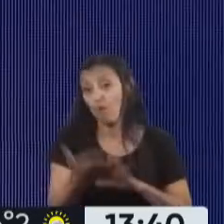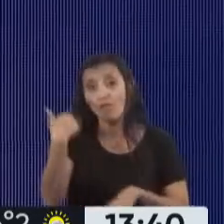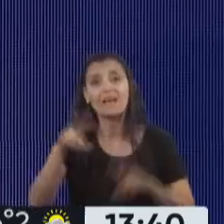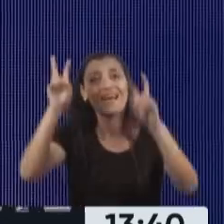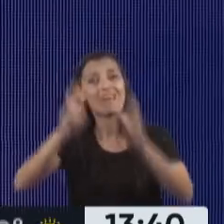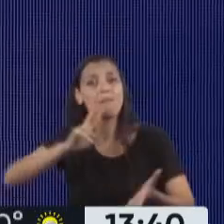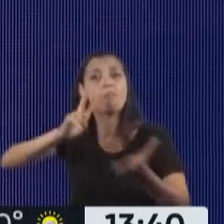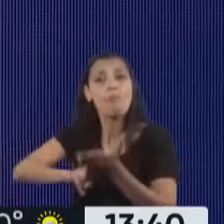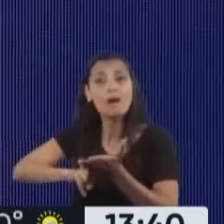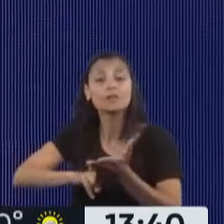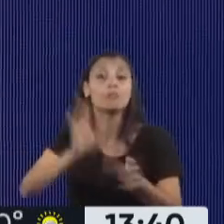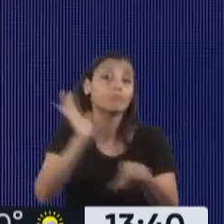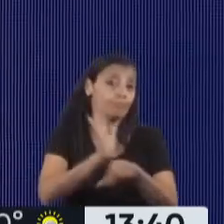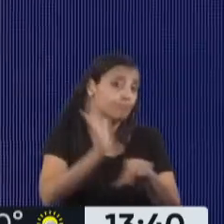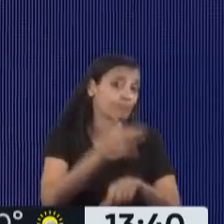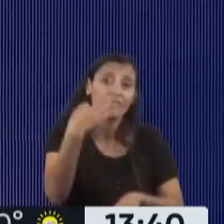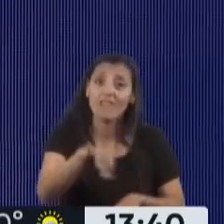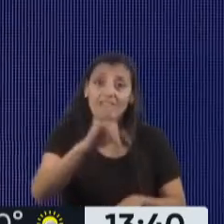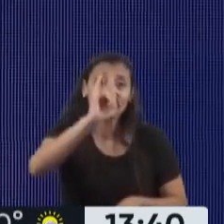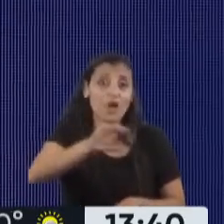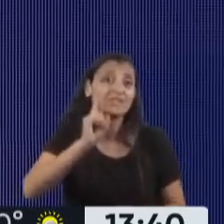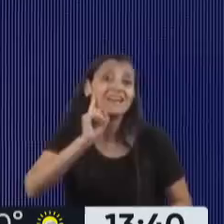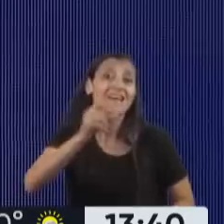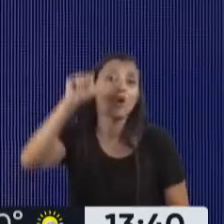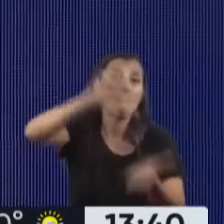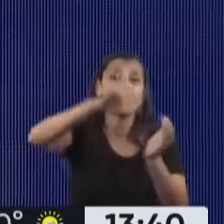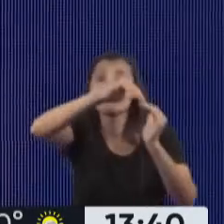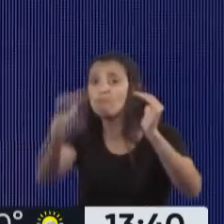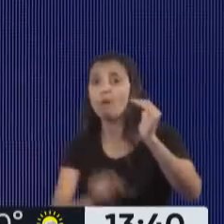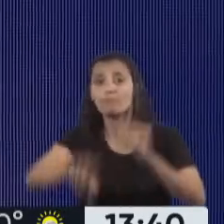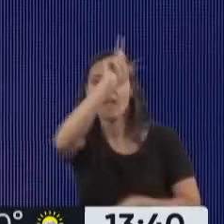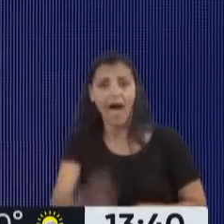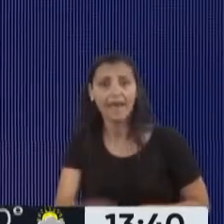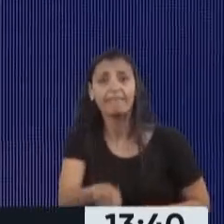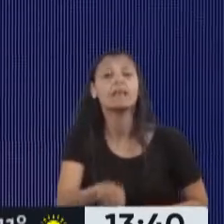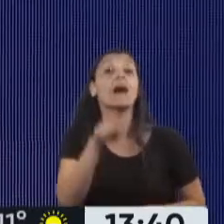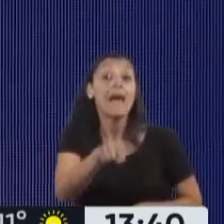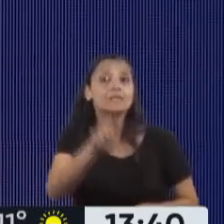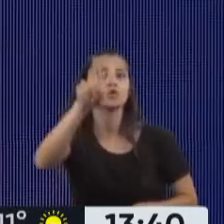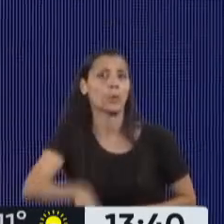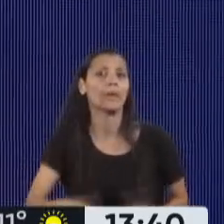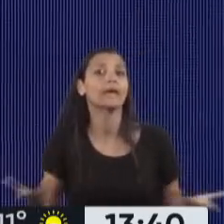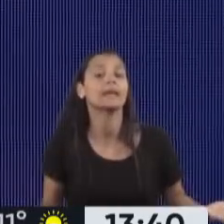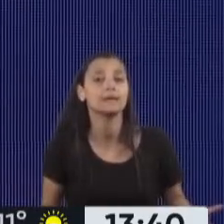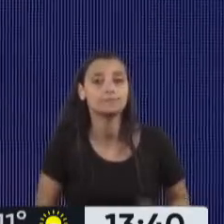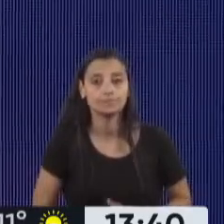fiscal implica una caída del riesgo argentino y eso permite básicamente